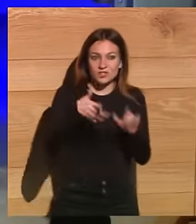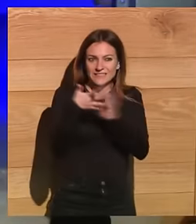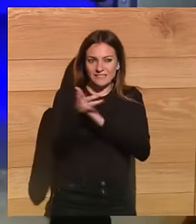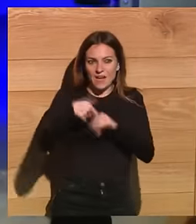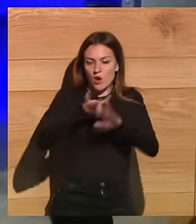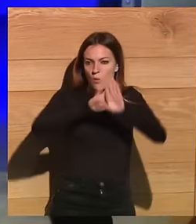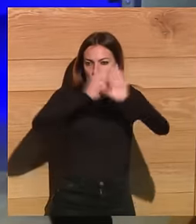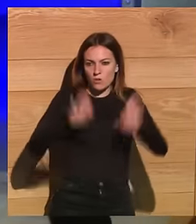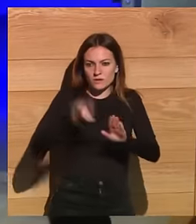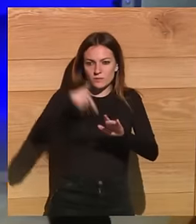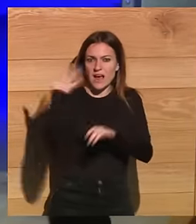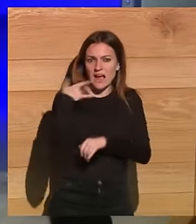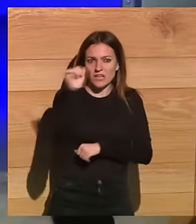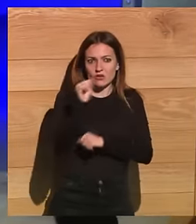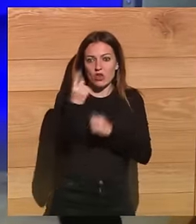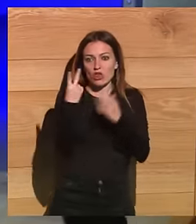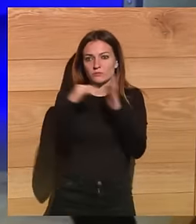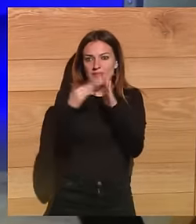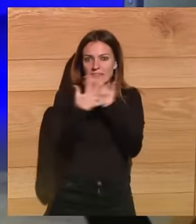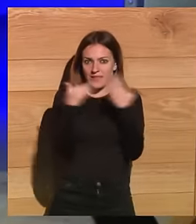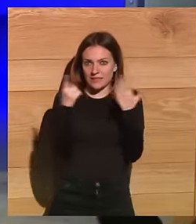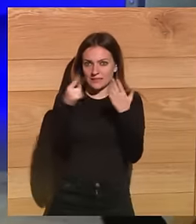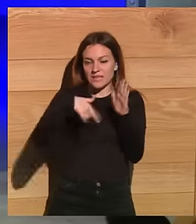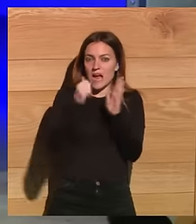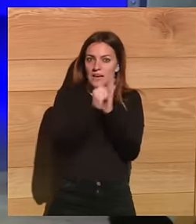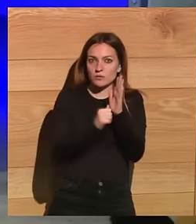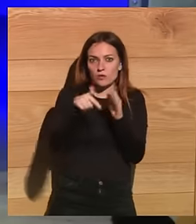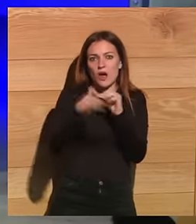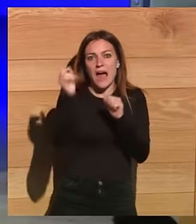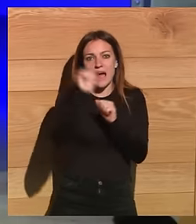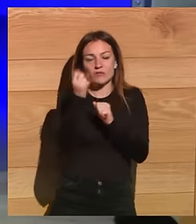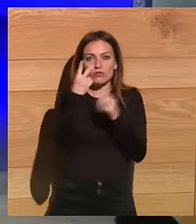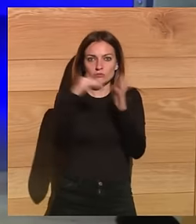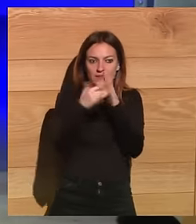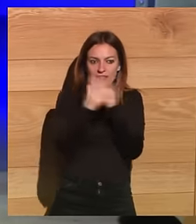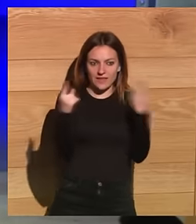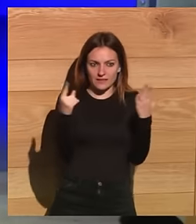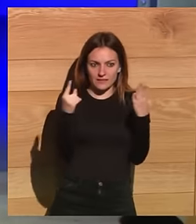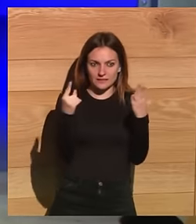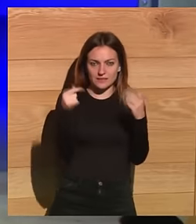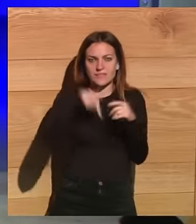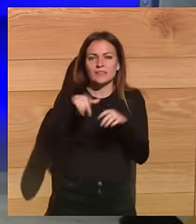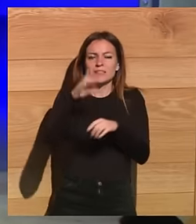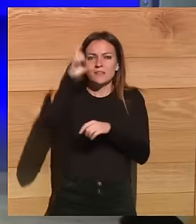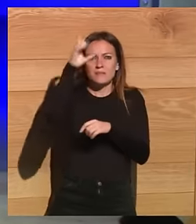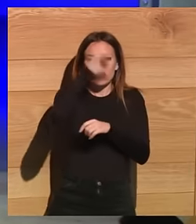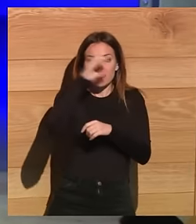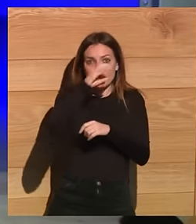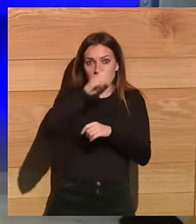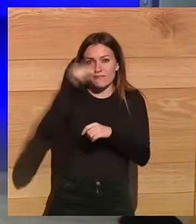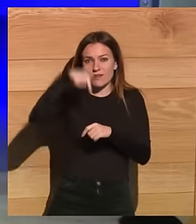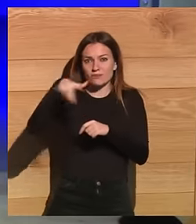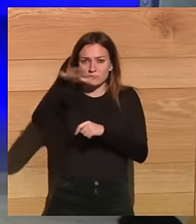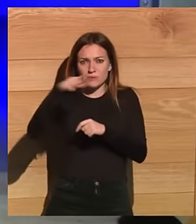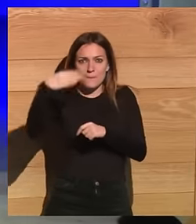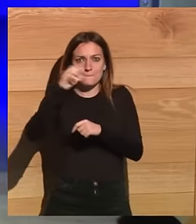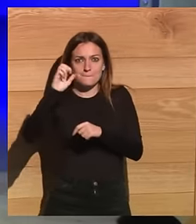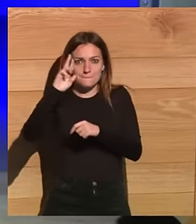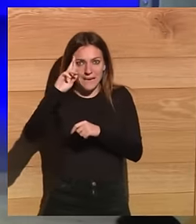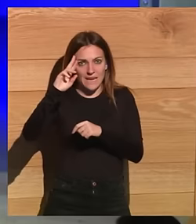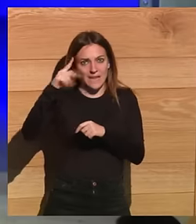es de 2016, esto es de un artículo de 2016 en Nature, de un científico, unos científicos de Berkeley,